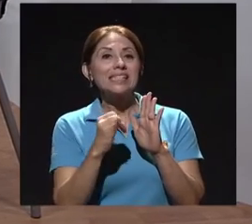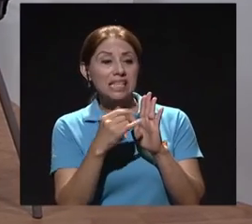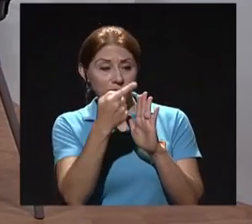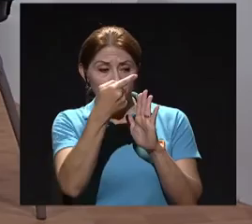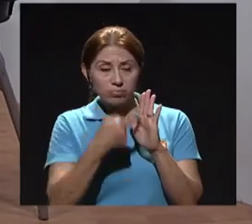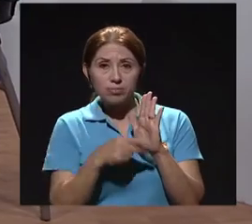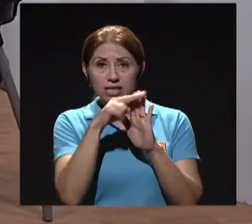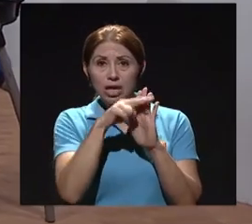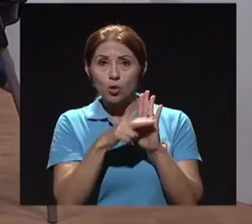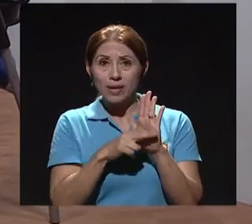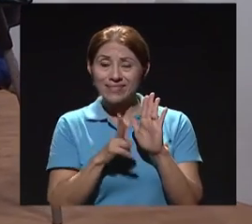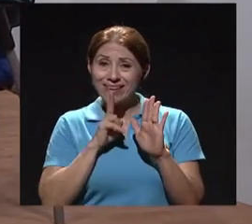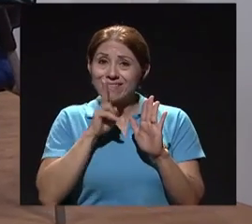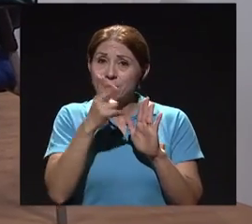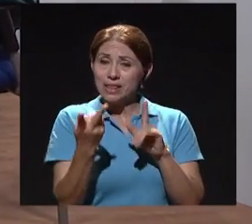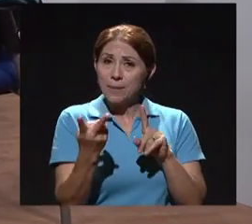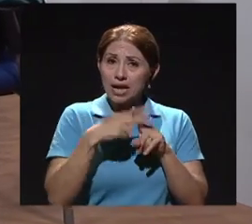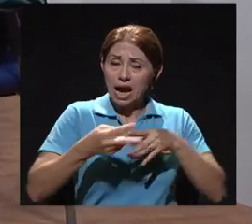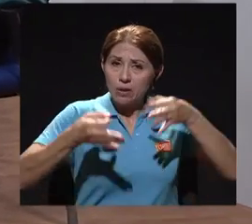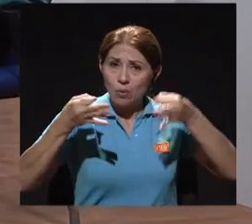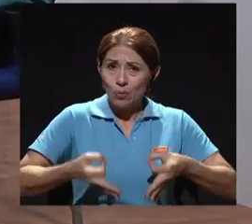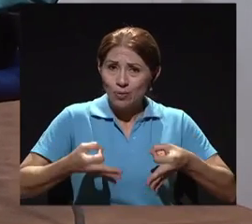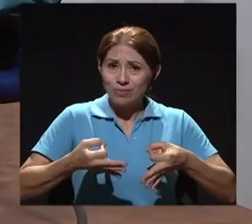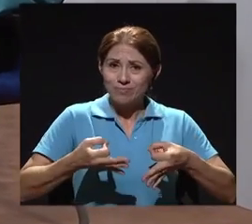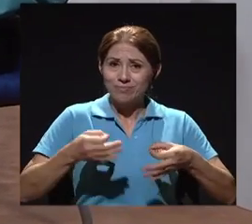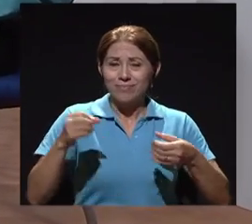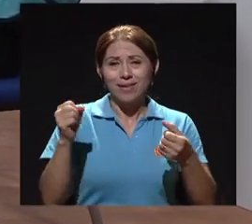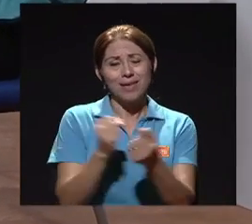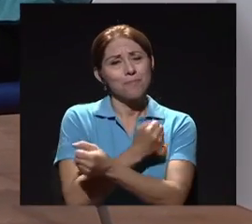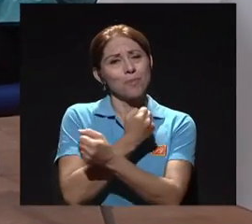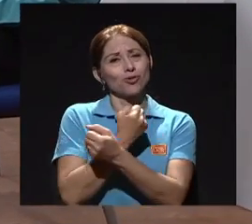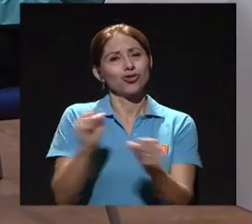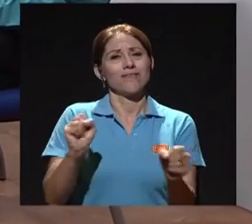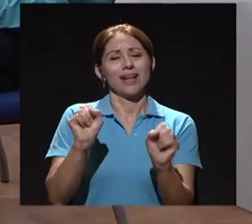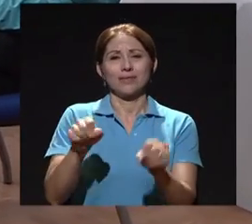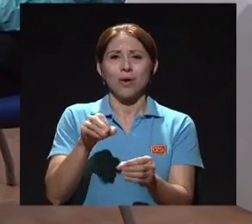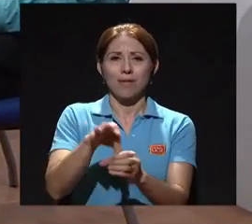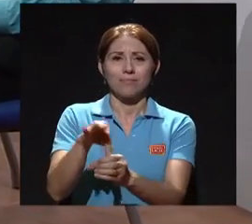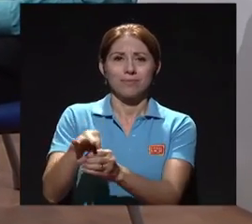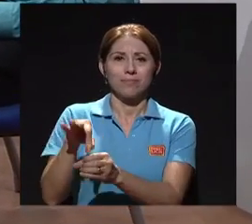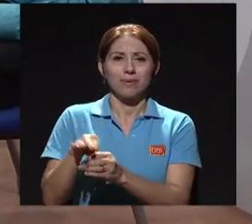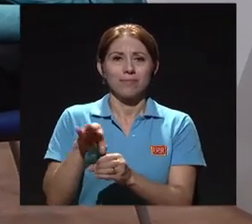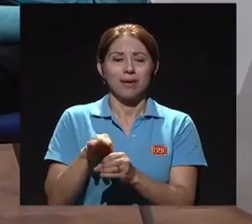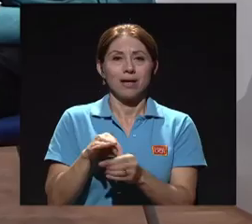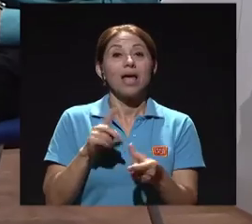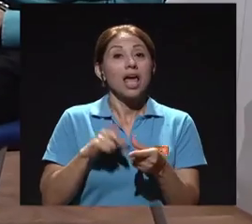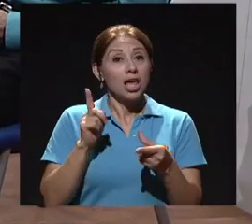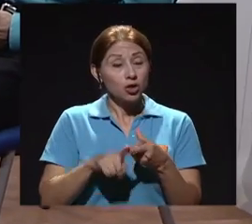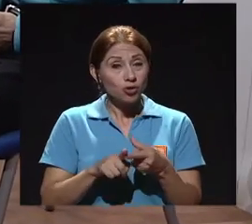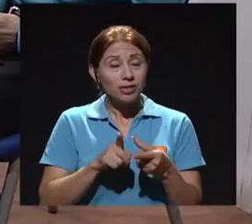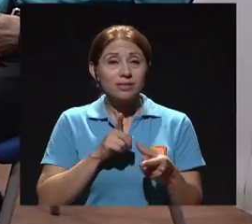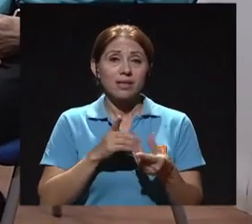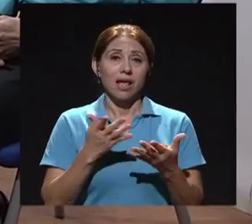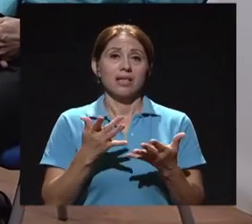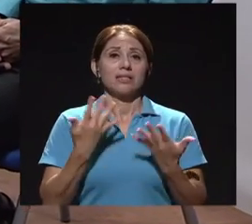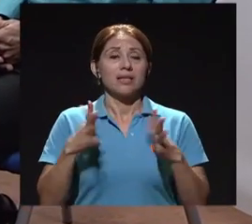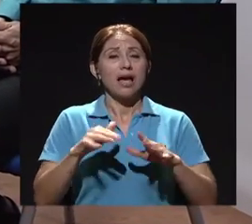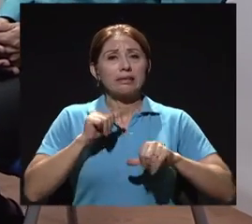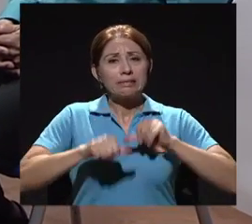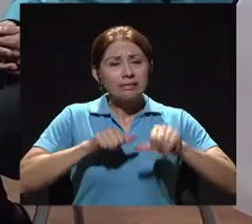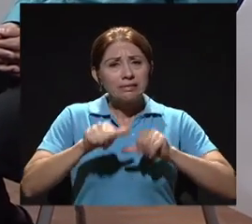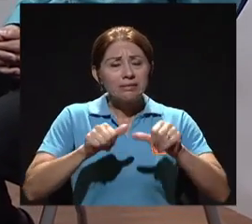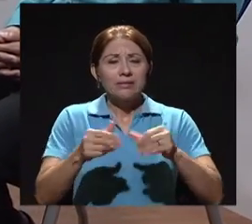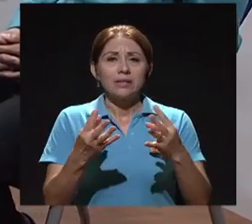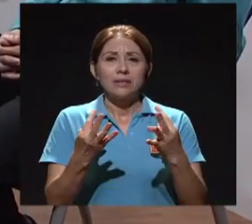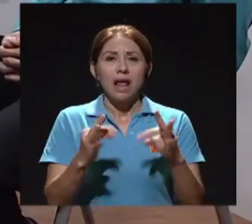toda su fortaleza pues prácticamente haría imposible la producción agropecuaria entonces hay un esfuerzo también para efectos de tratar de